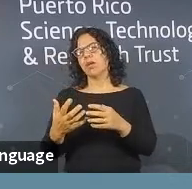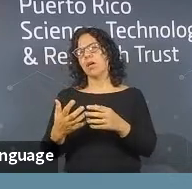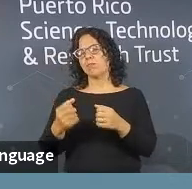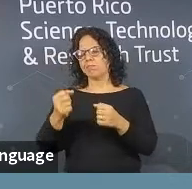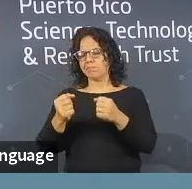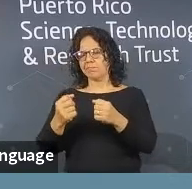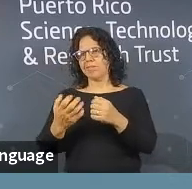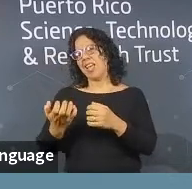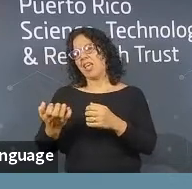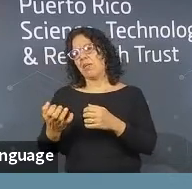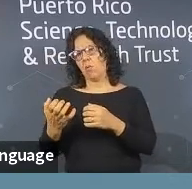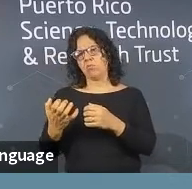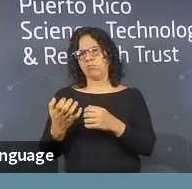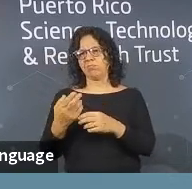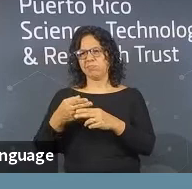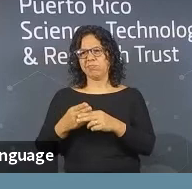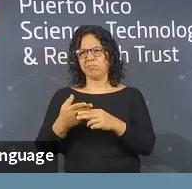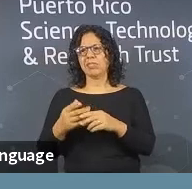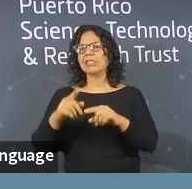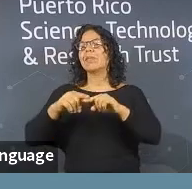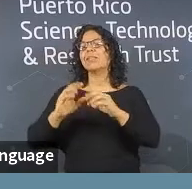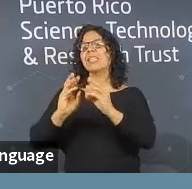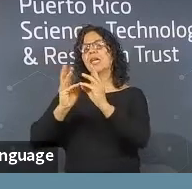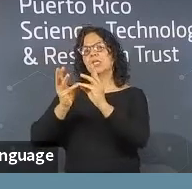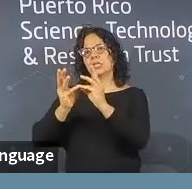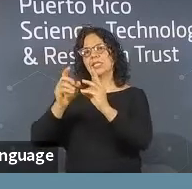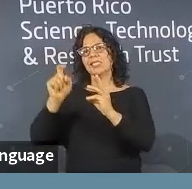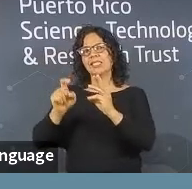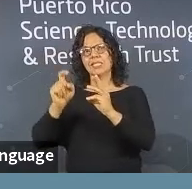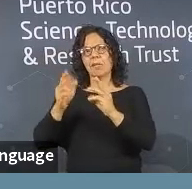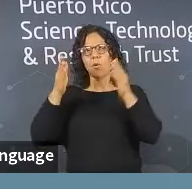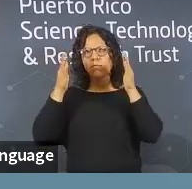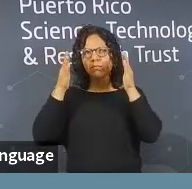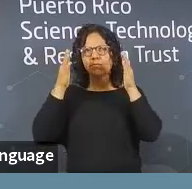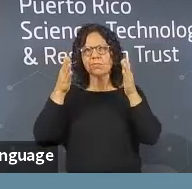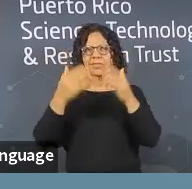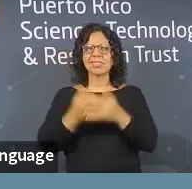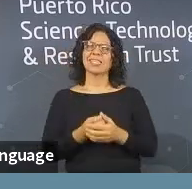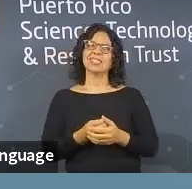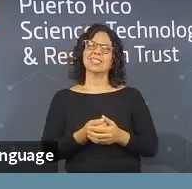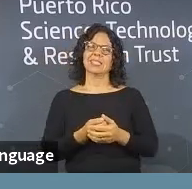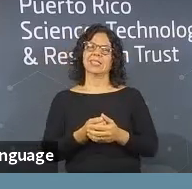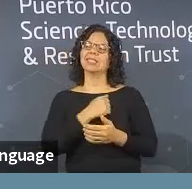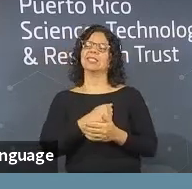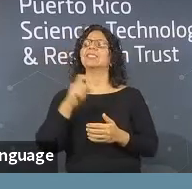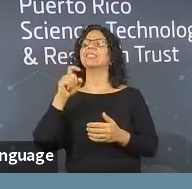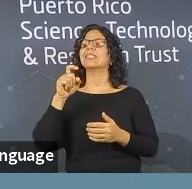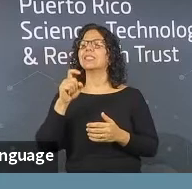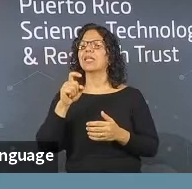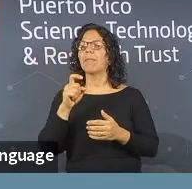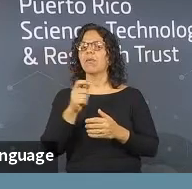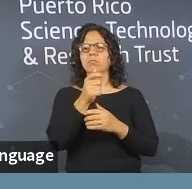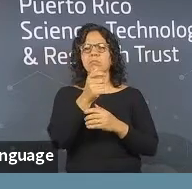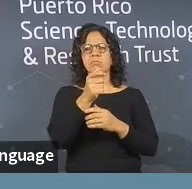al 100% de las condiciones climatológicas. Necesitamos fumigar, disculpen, necesitamos asperjar en áreas